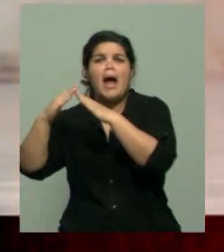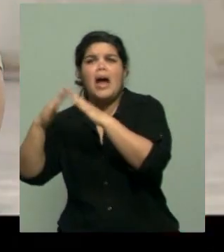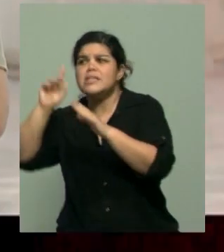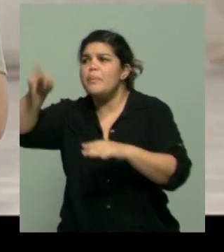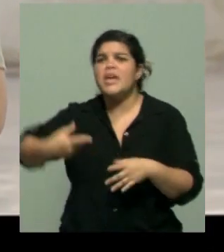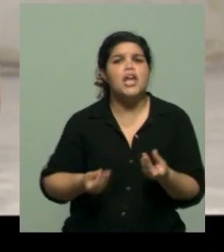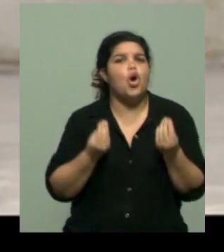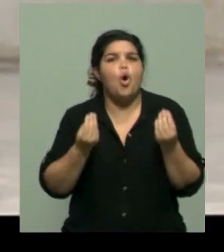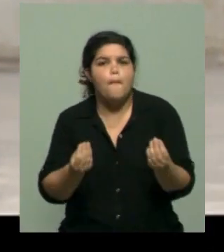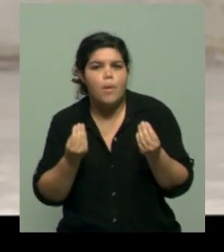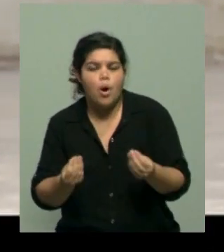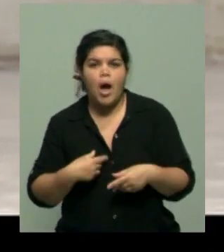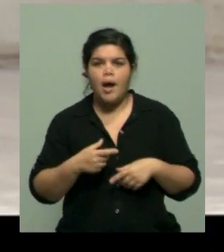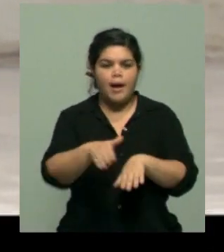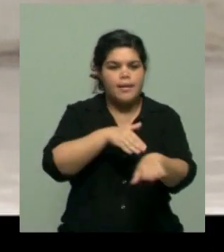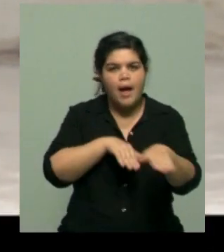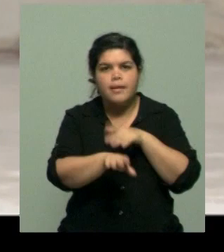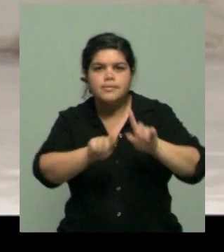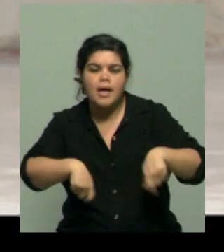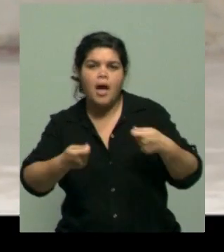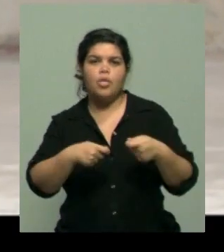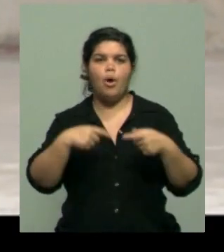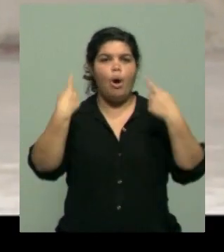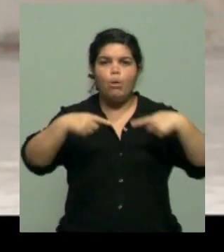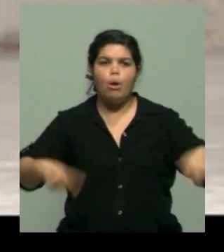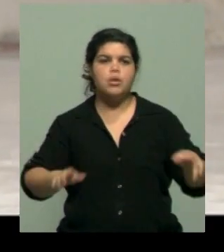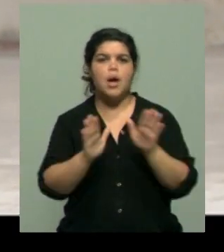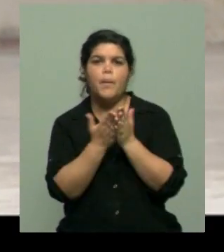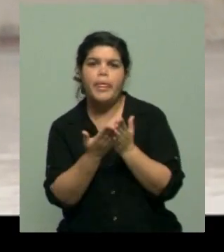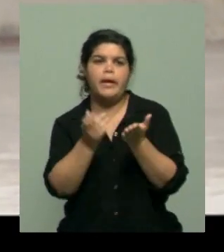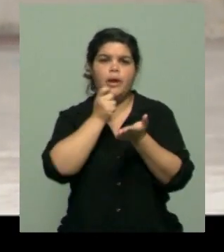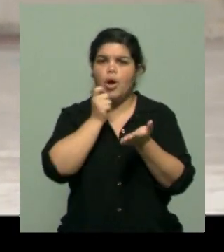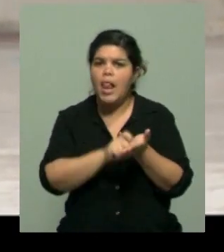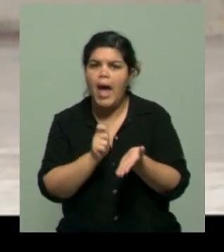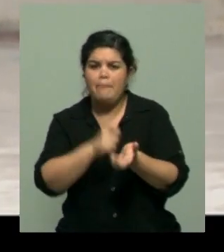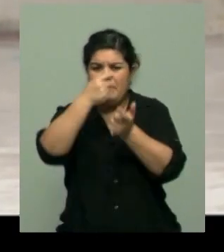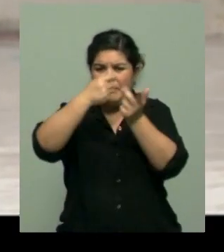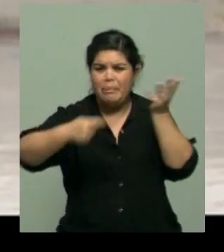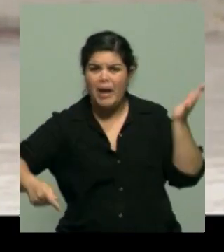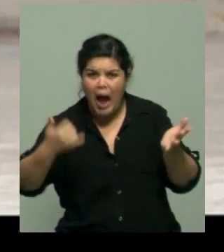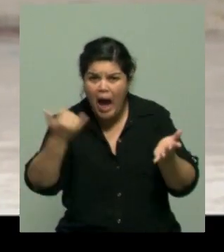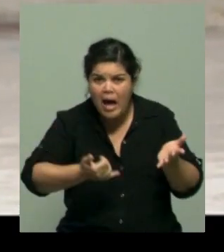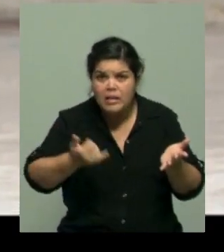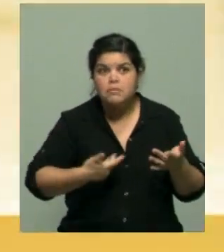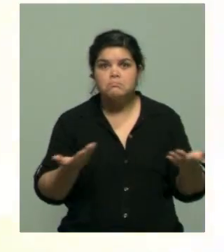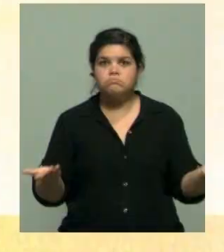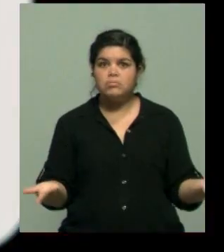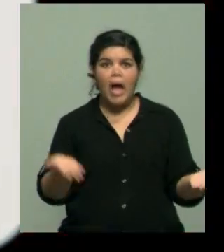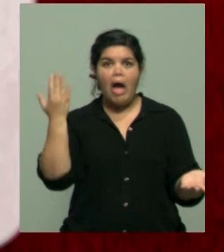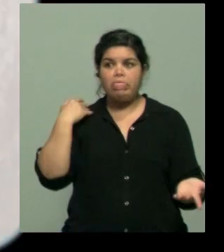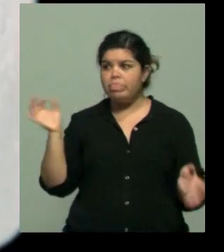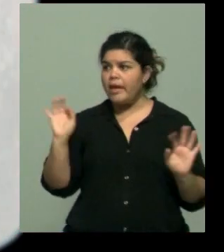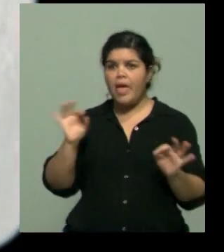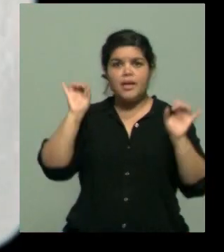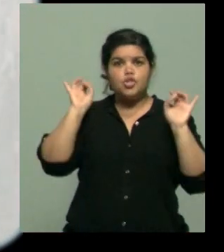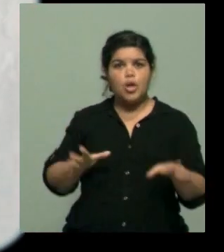calzado, viene con ropa, viene con los útiles. El docente va cubriendo tareas que antes no tenía que hacerse cargo y